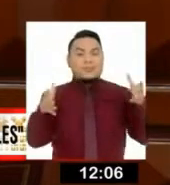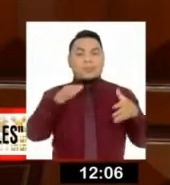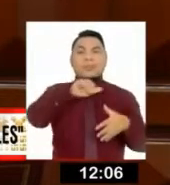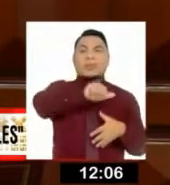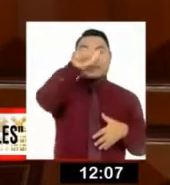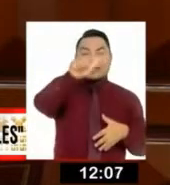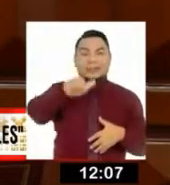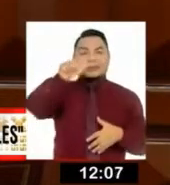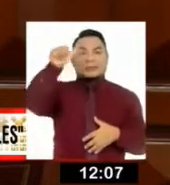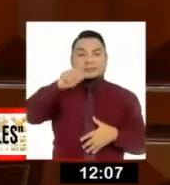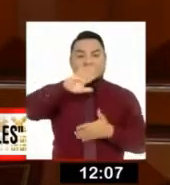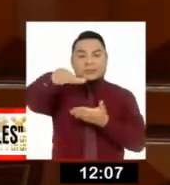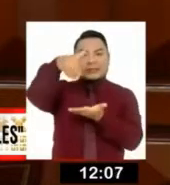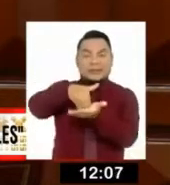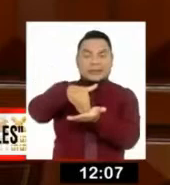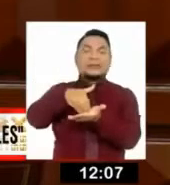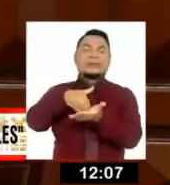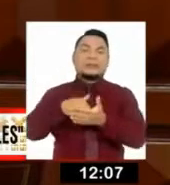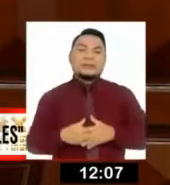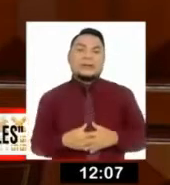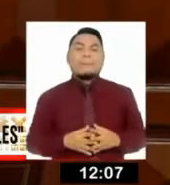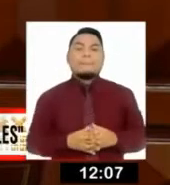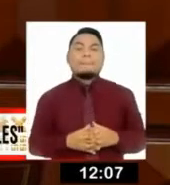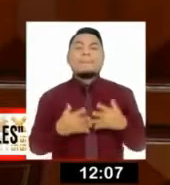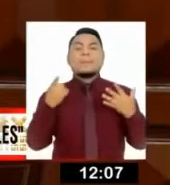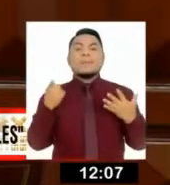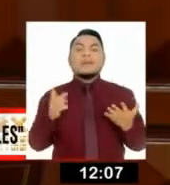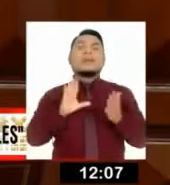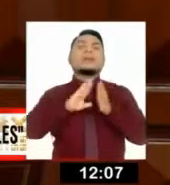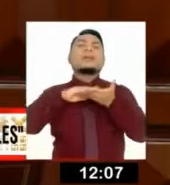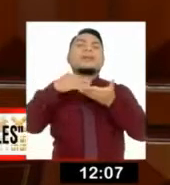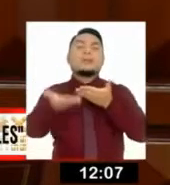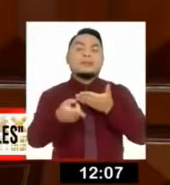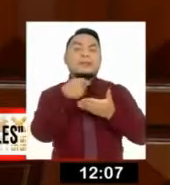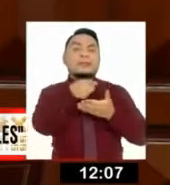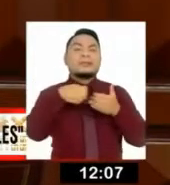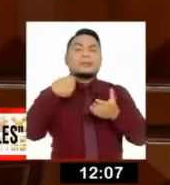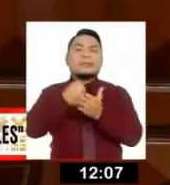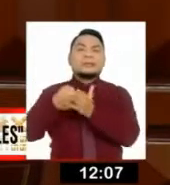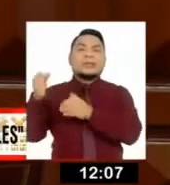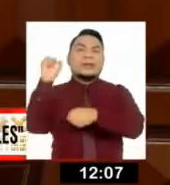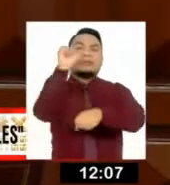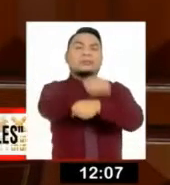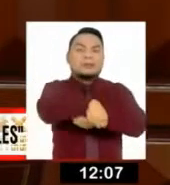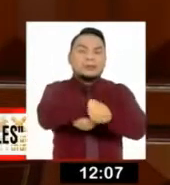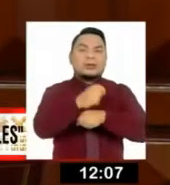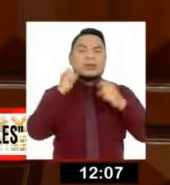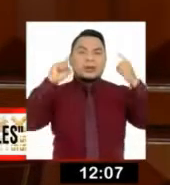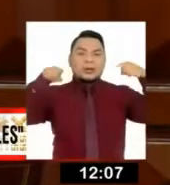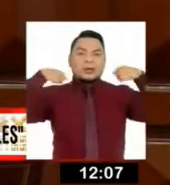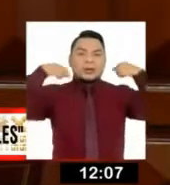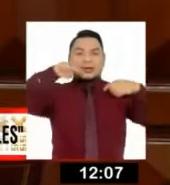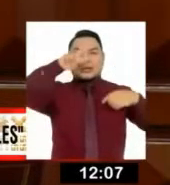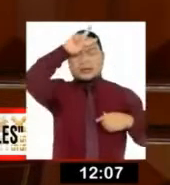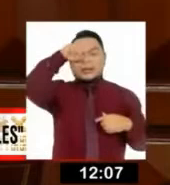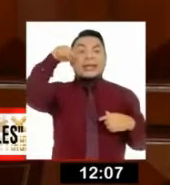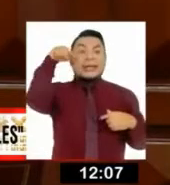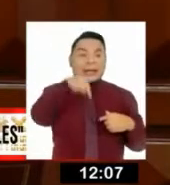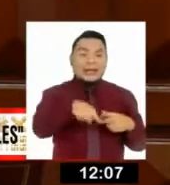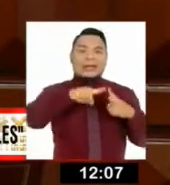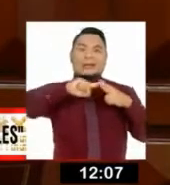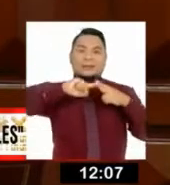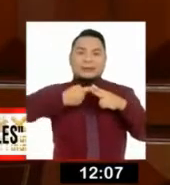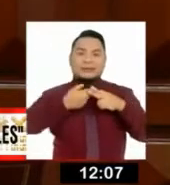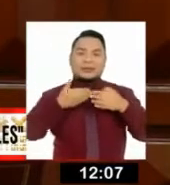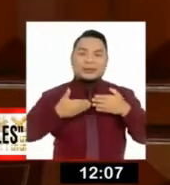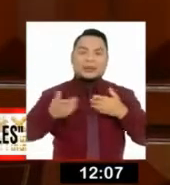Andes centrales. La derrota del incanato dio inicio a la era colonial.